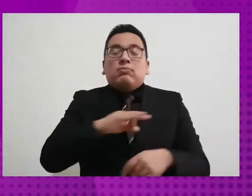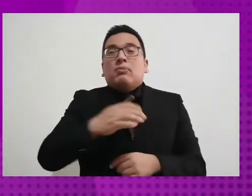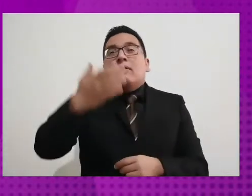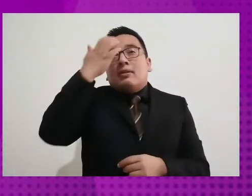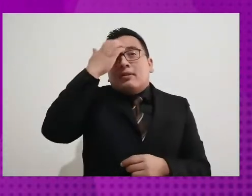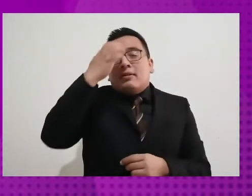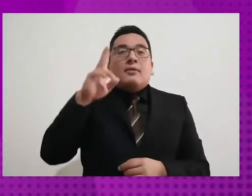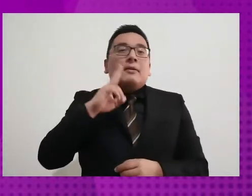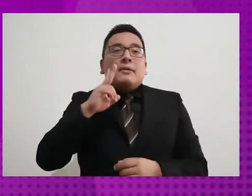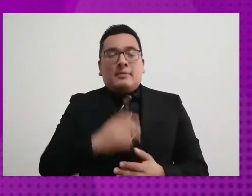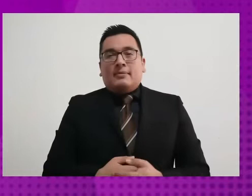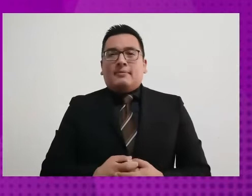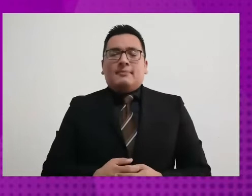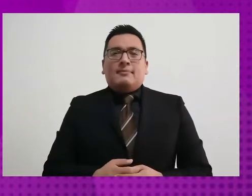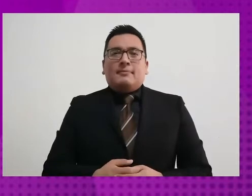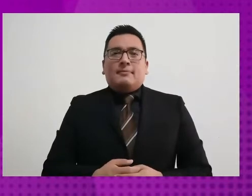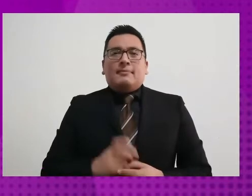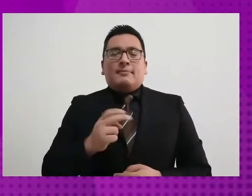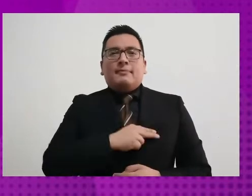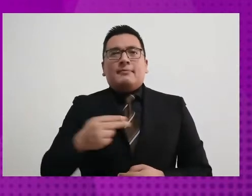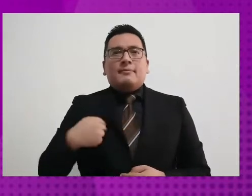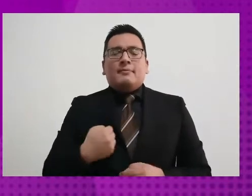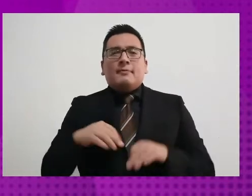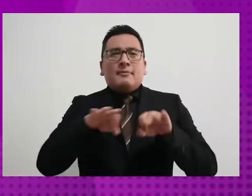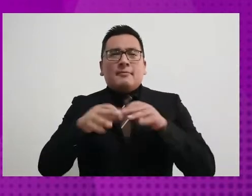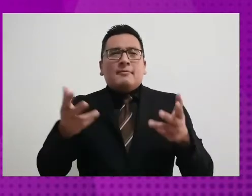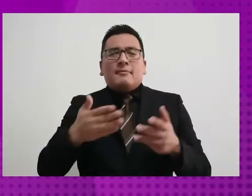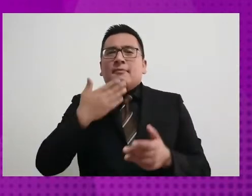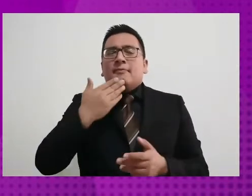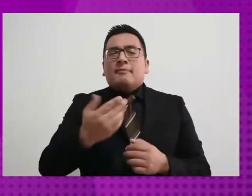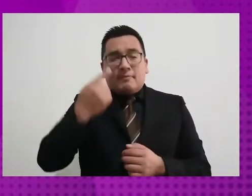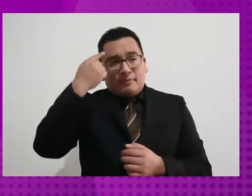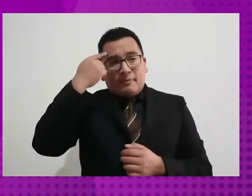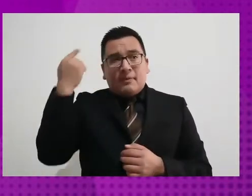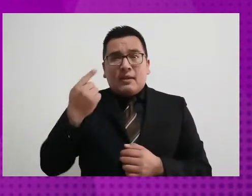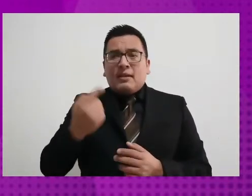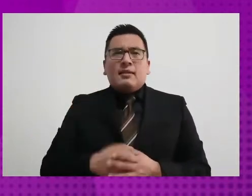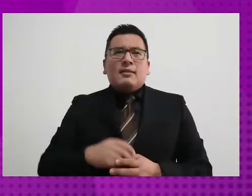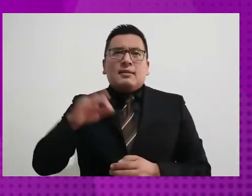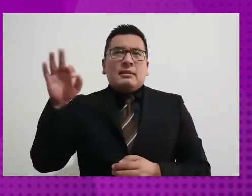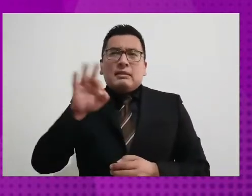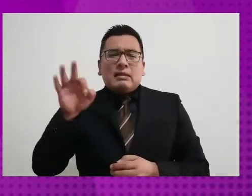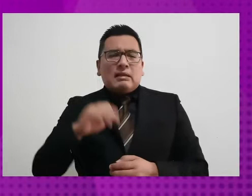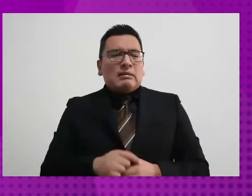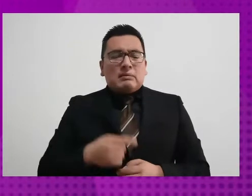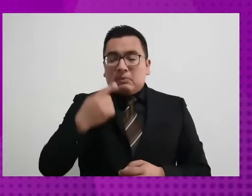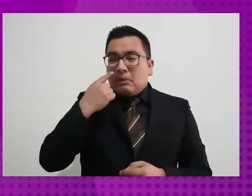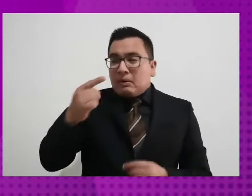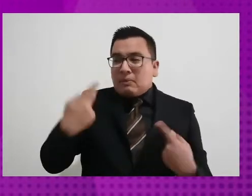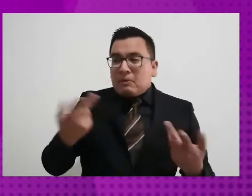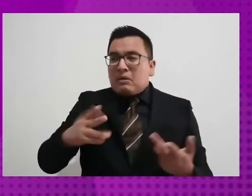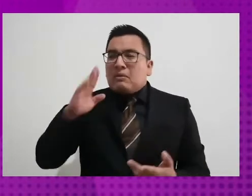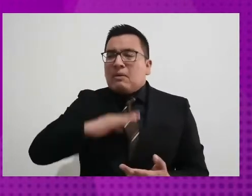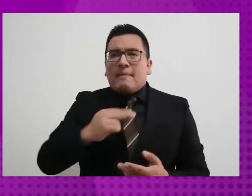hacer nuestro trabajo respecto a pues cuando menos detener y atender y prevenir